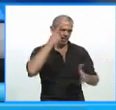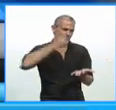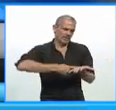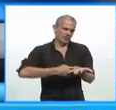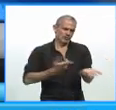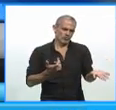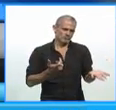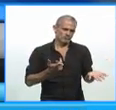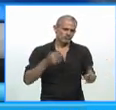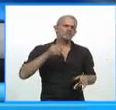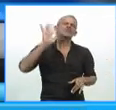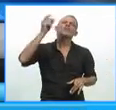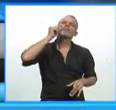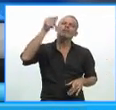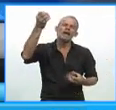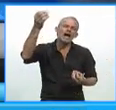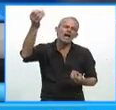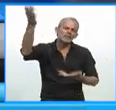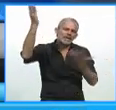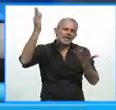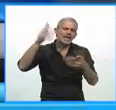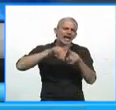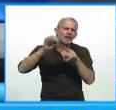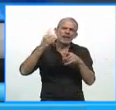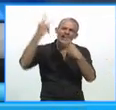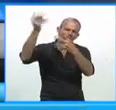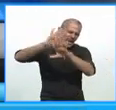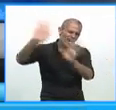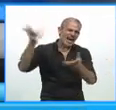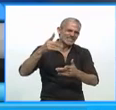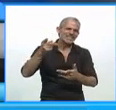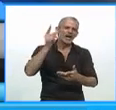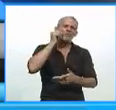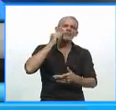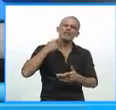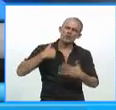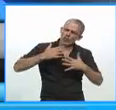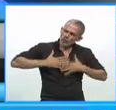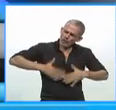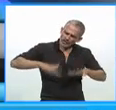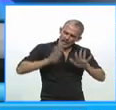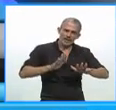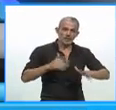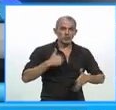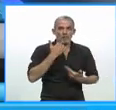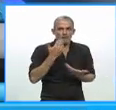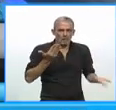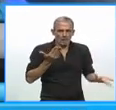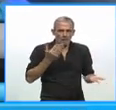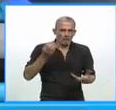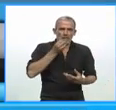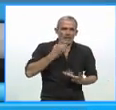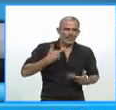Porque también sabía que él iba a estar bien y mis otros hermanos habían viajado. ¿Y él te transmitía eso? Sí, él, yo nunca supe mucho, la verdad,